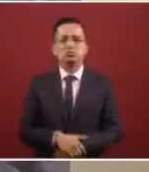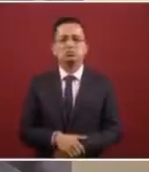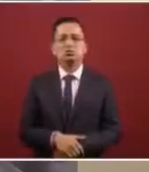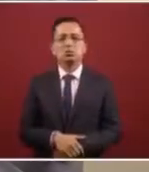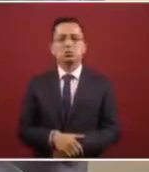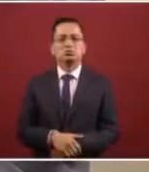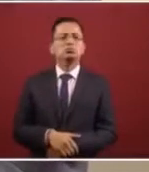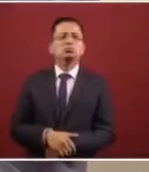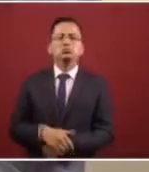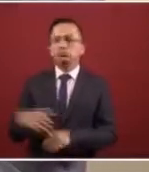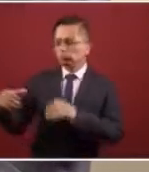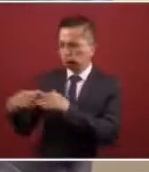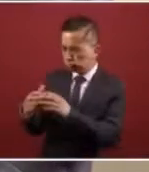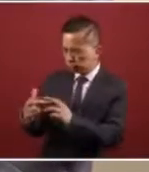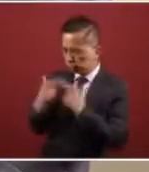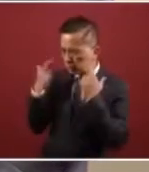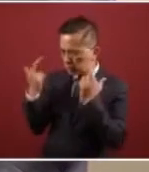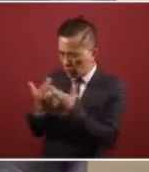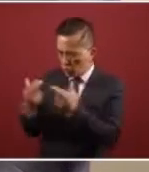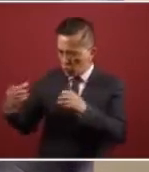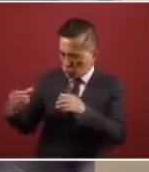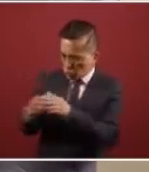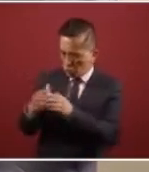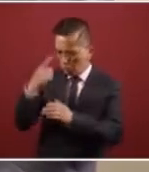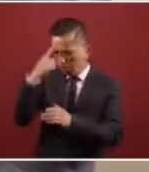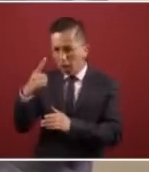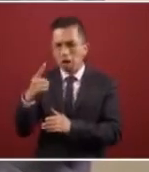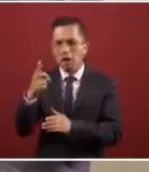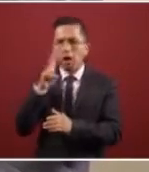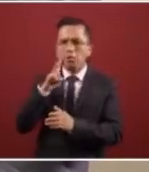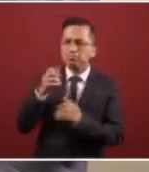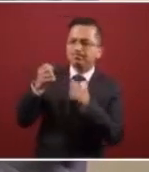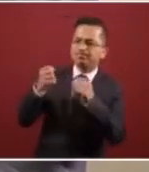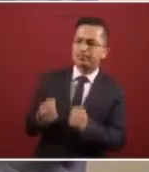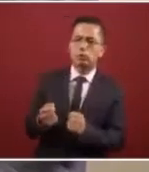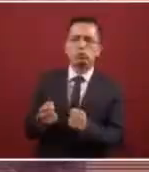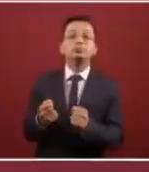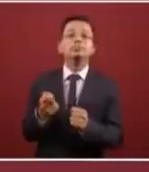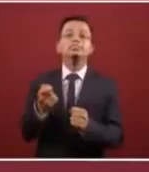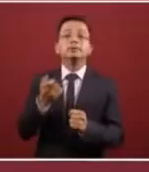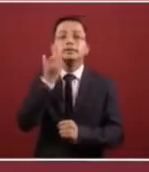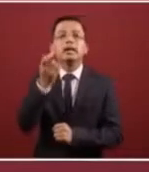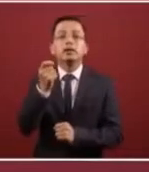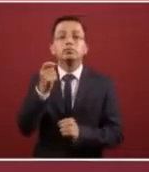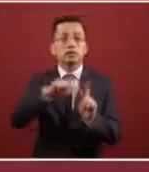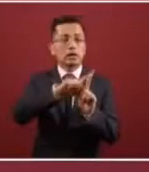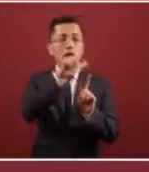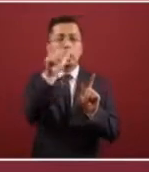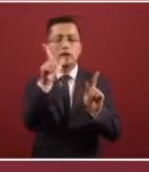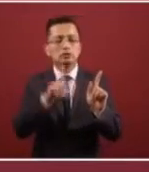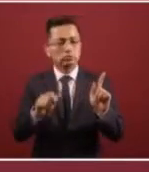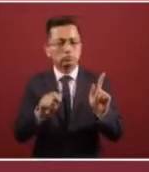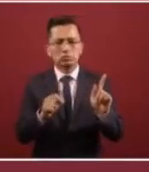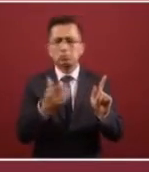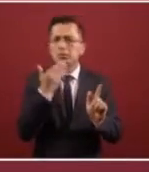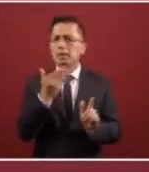de seguridad para garantizar la paz en el país. Y nos